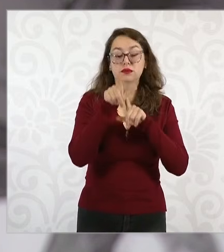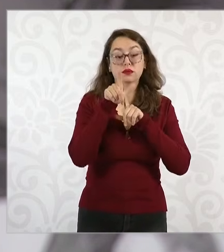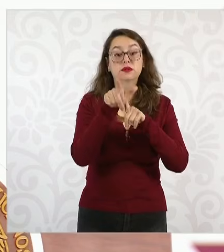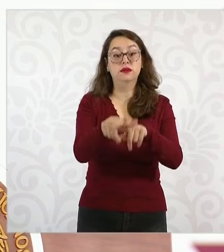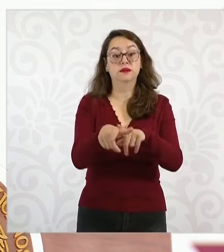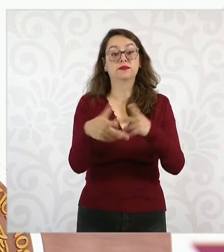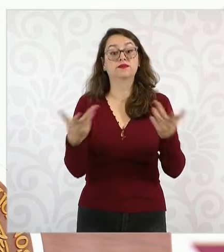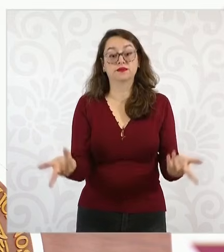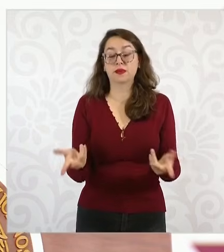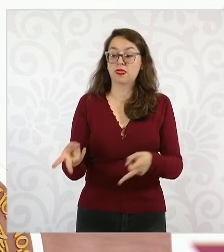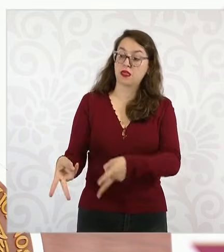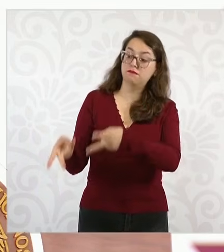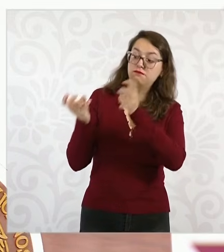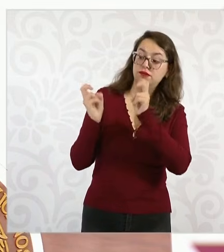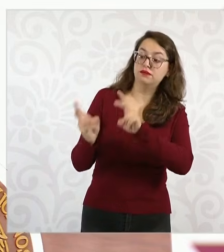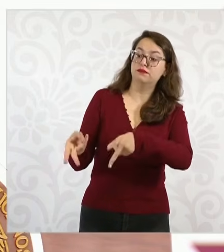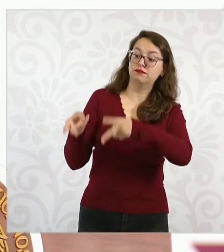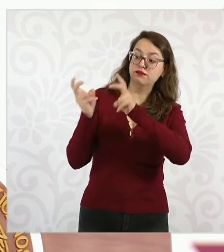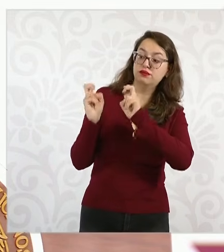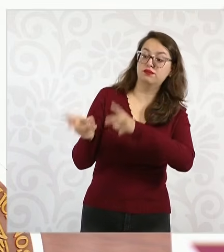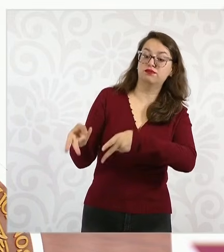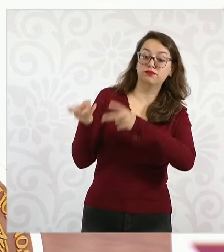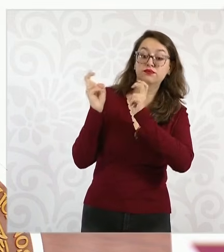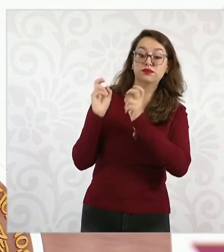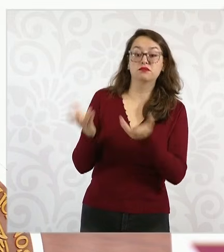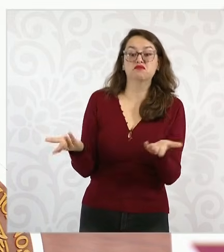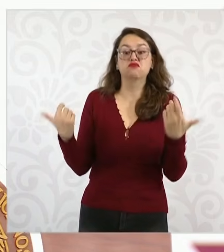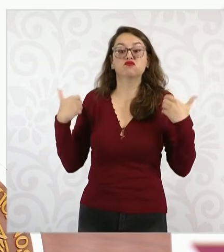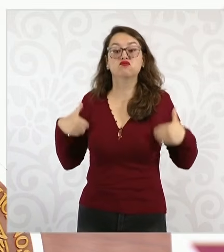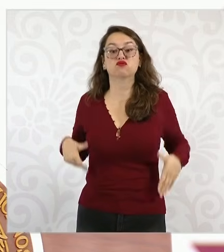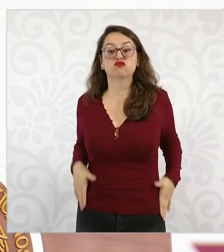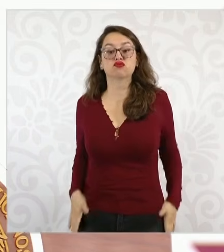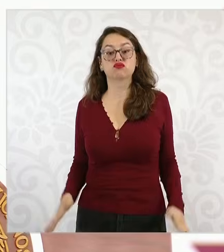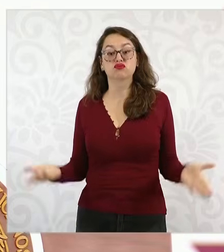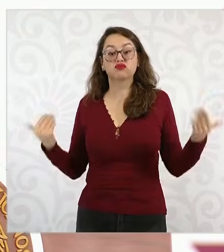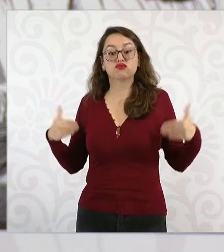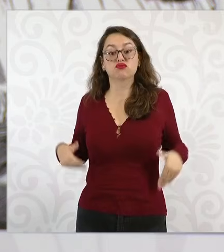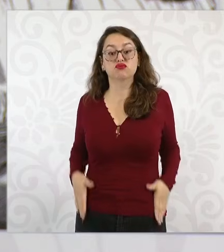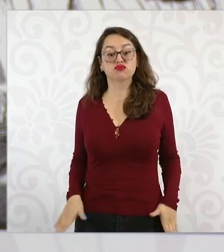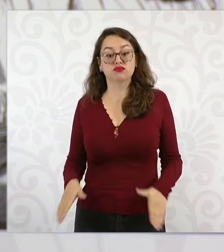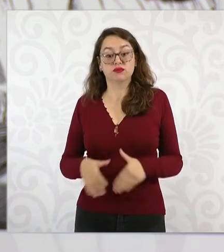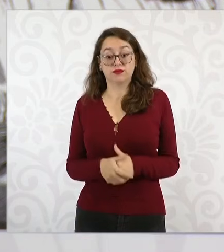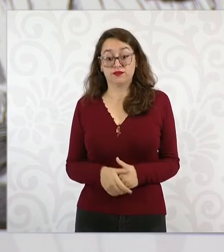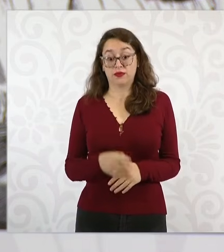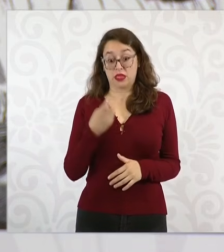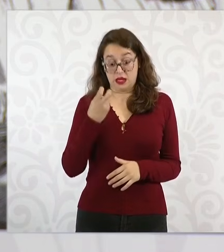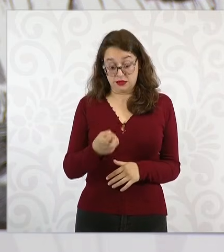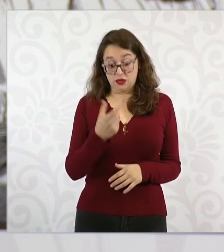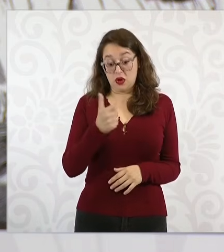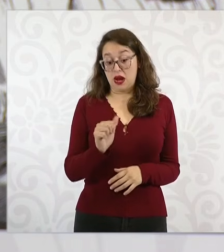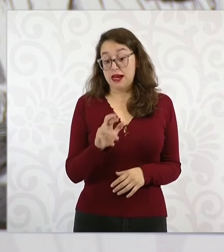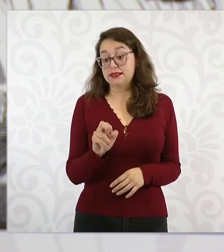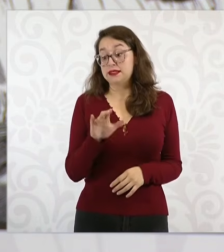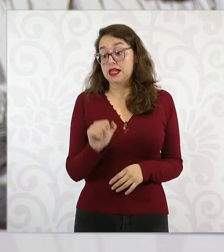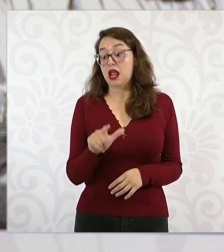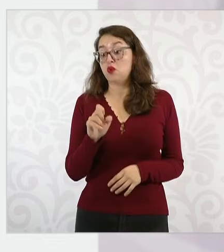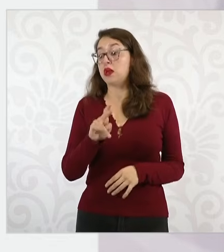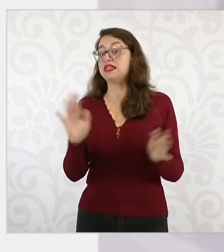con desfalcos a la hacienda pública. Entonces no podemos dejar de hablar de García Luna,